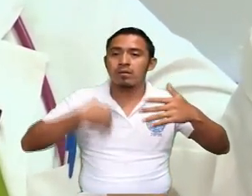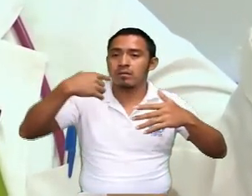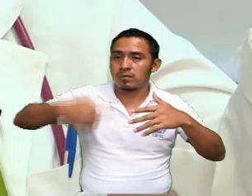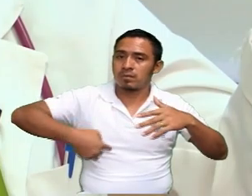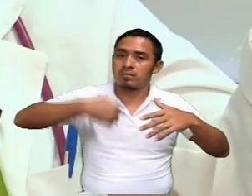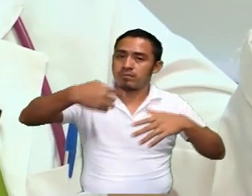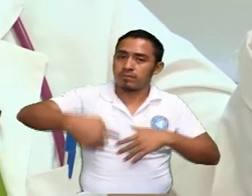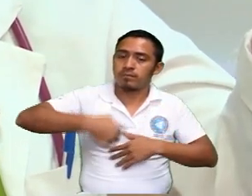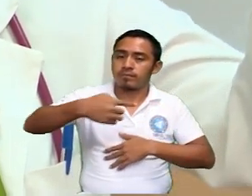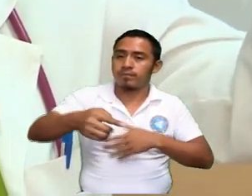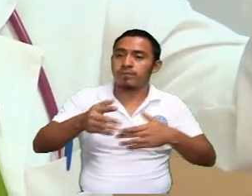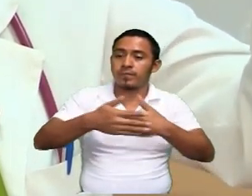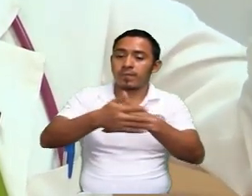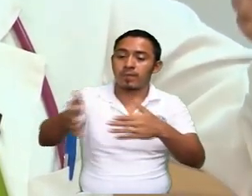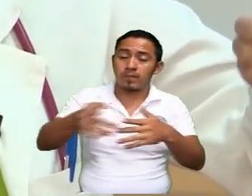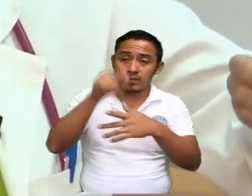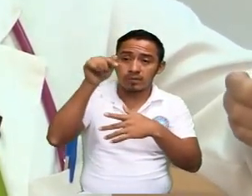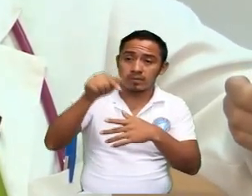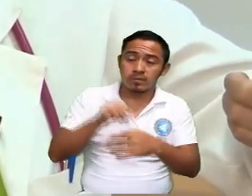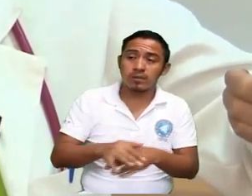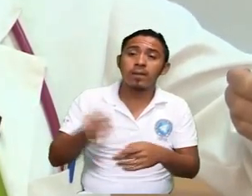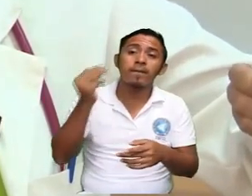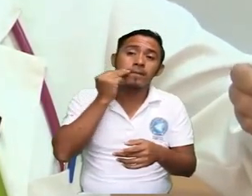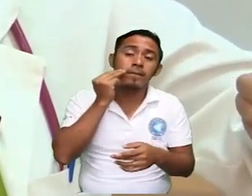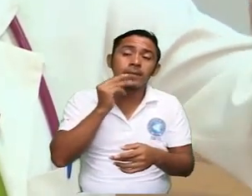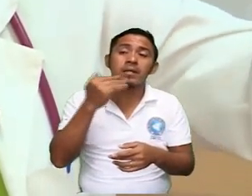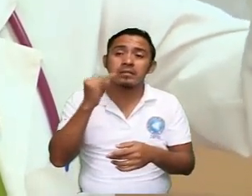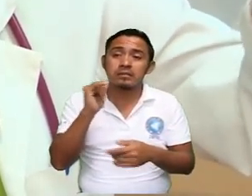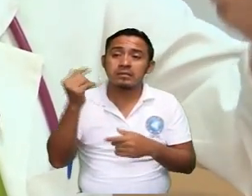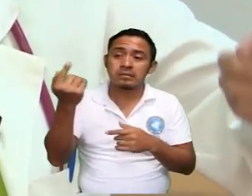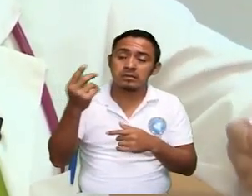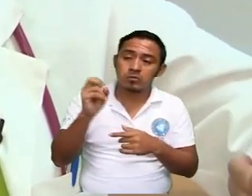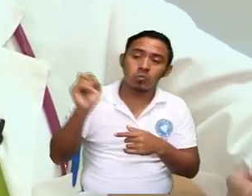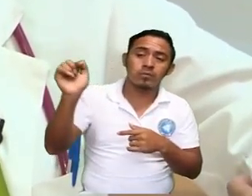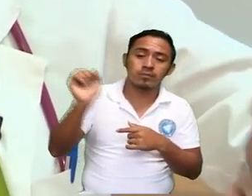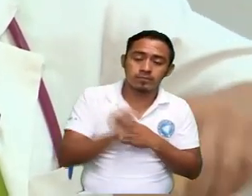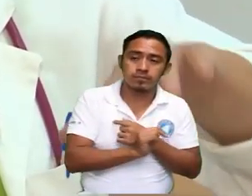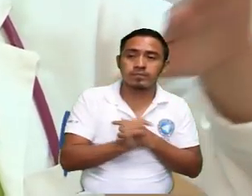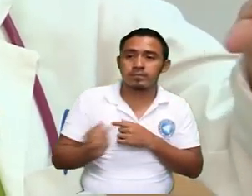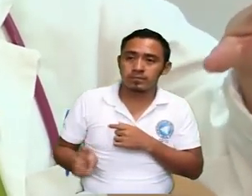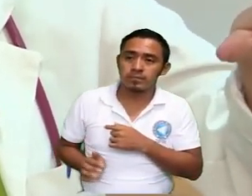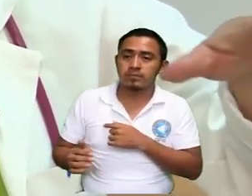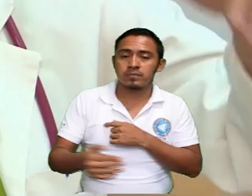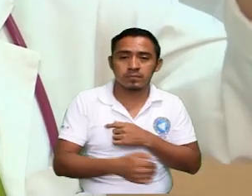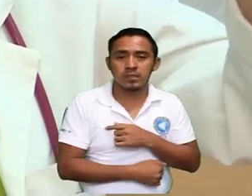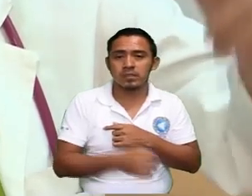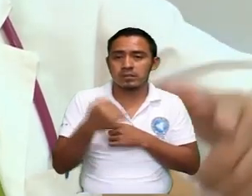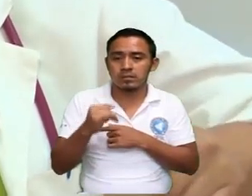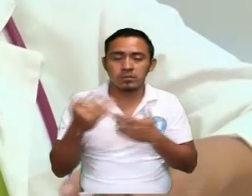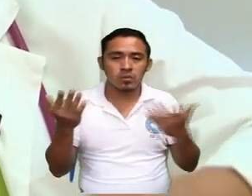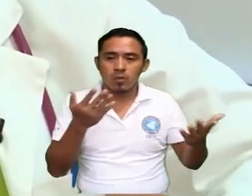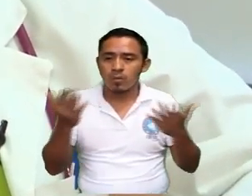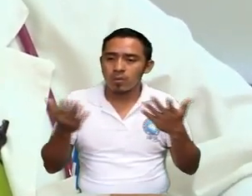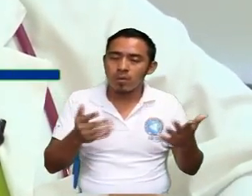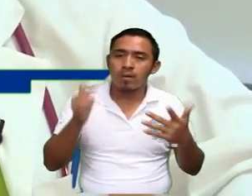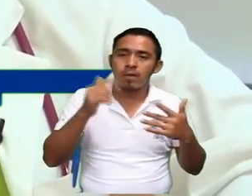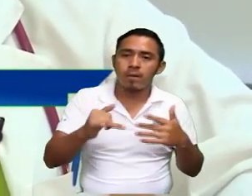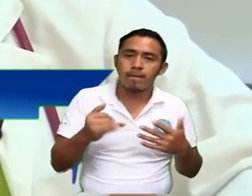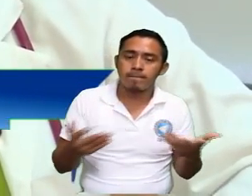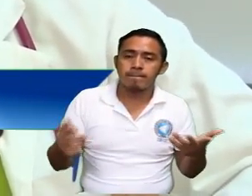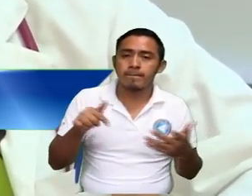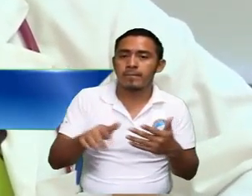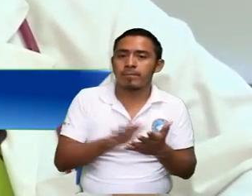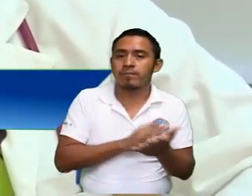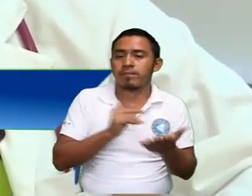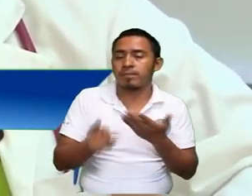listado a la puerta principal, qué mamás están en el hospital y quiénes están en canguro y en qué condiciones están y quiénes están en el